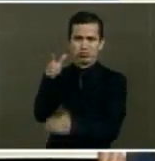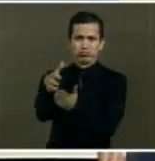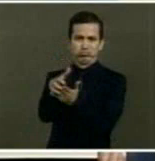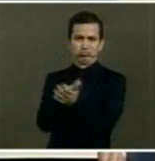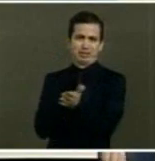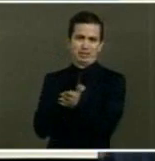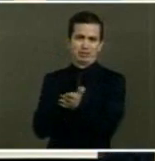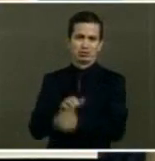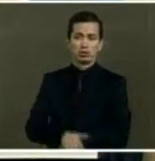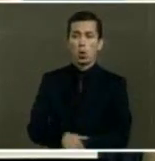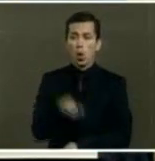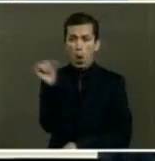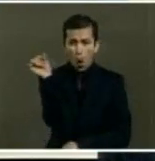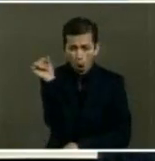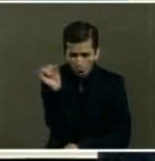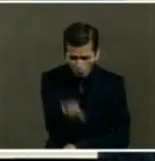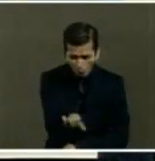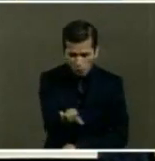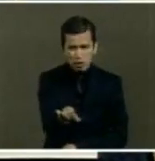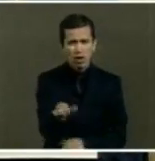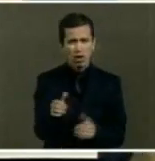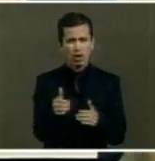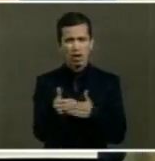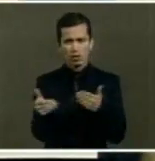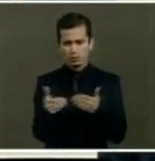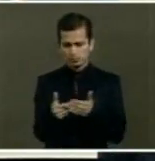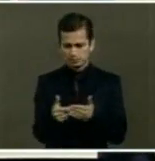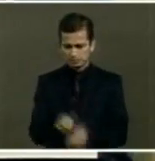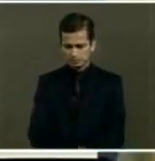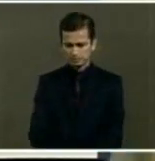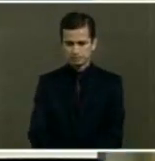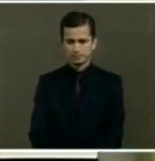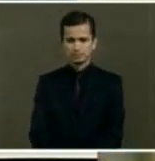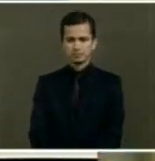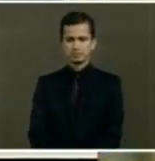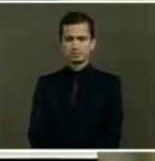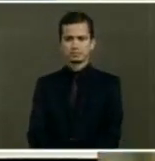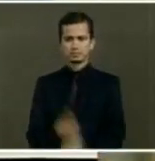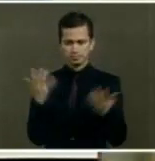Hoy, el casi 500,000 de hipotecas